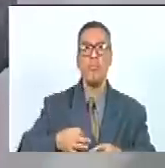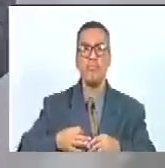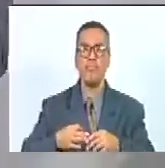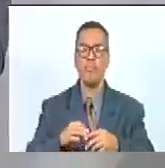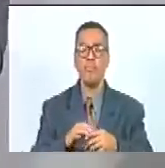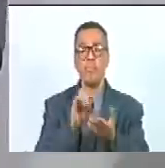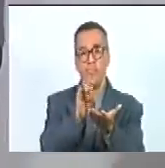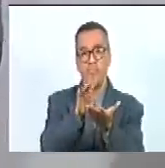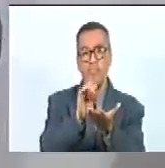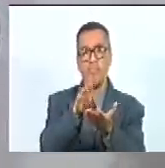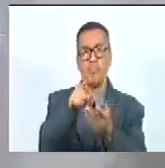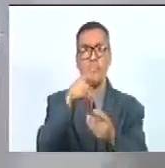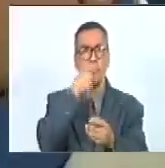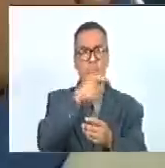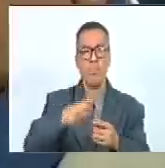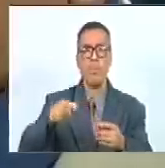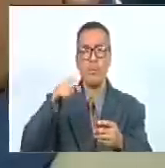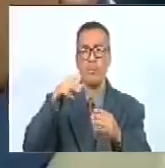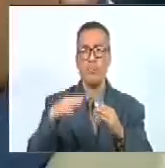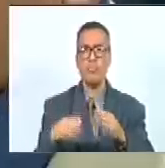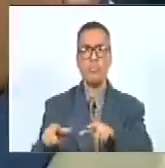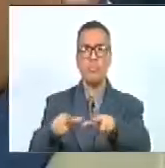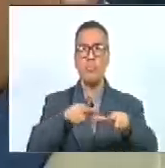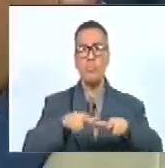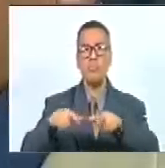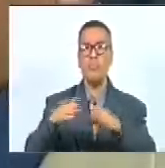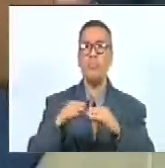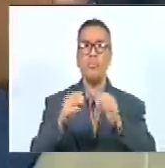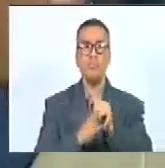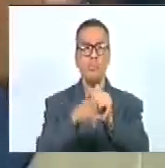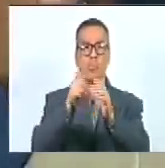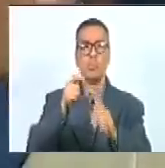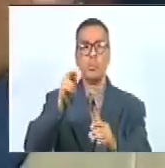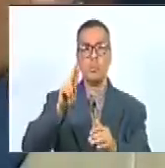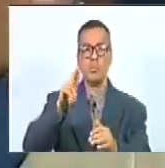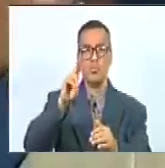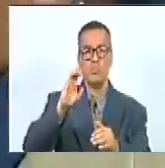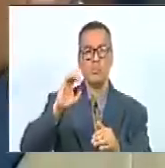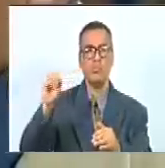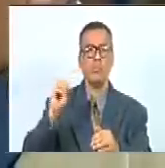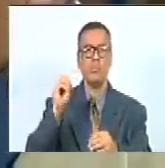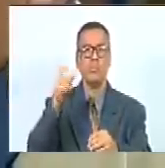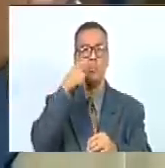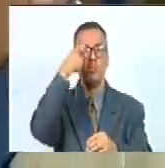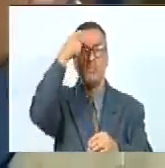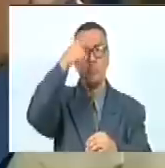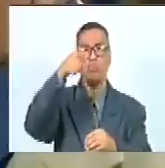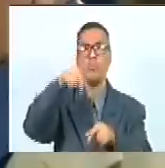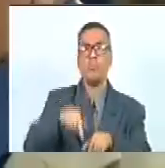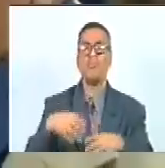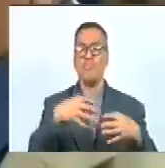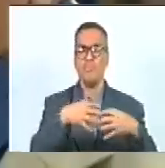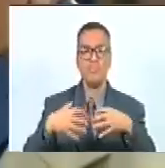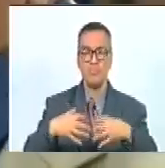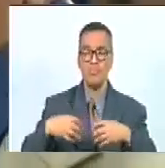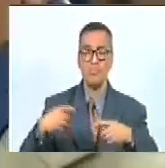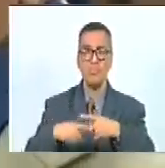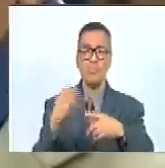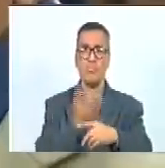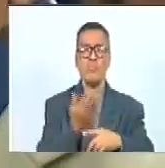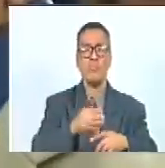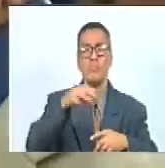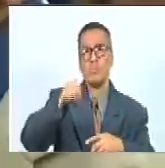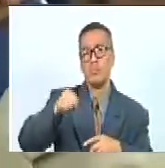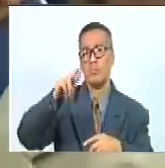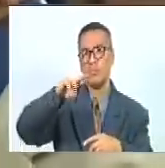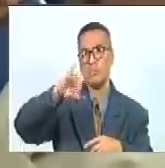expulsión de su pueblo natal, de la bella Altagracia de Orituco, del estado Guárico. Luchó contra la dictadura de Marcos